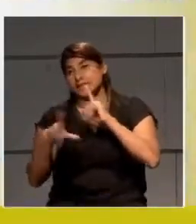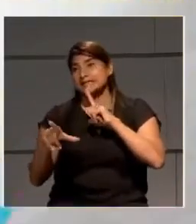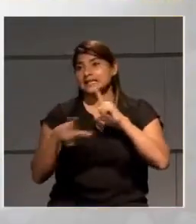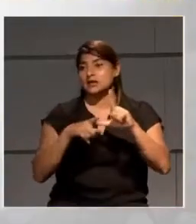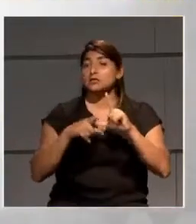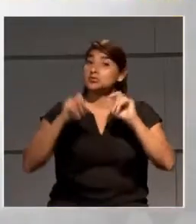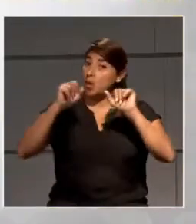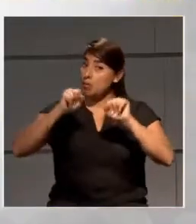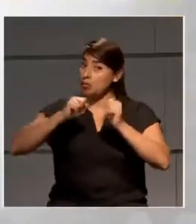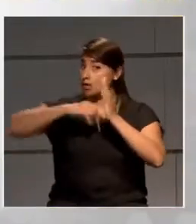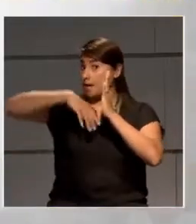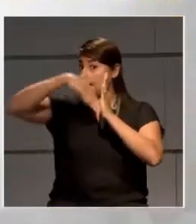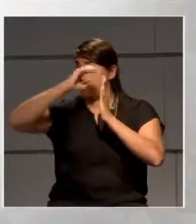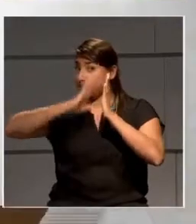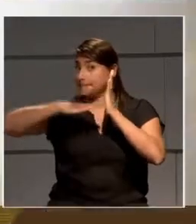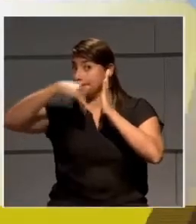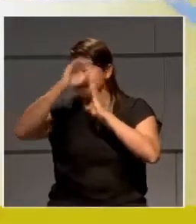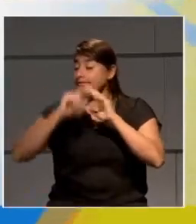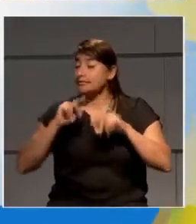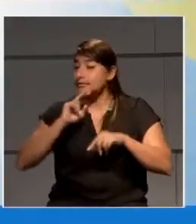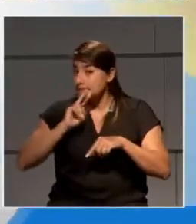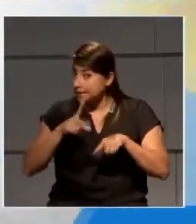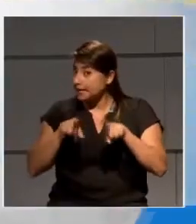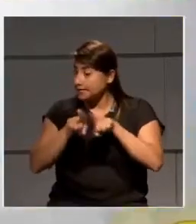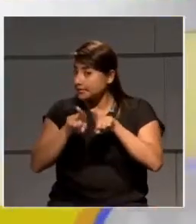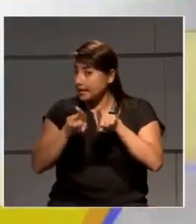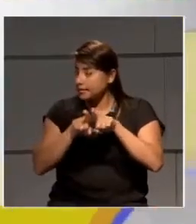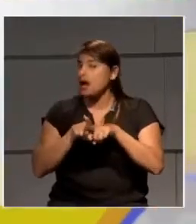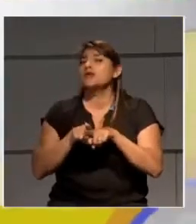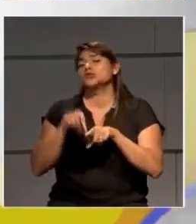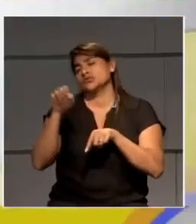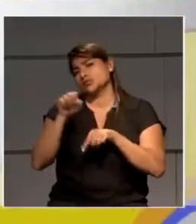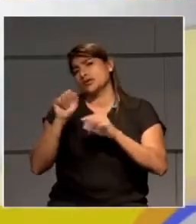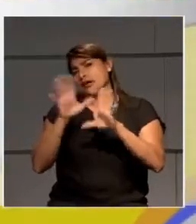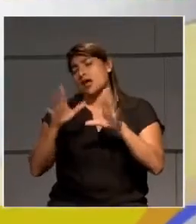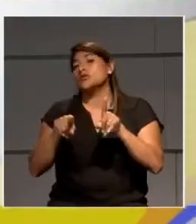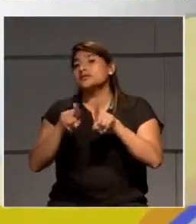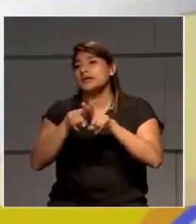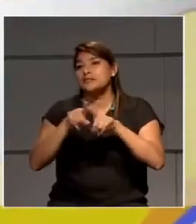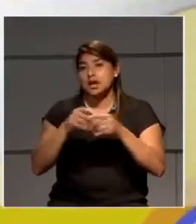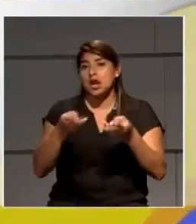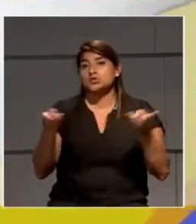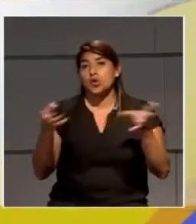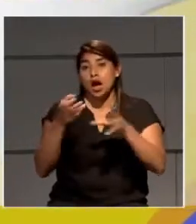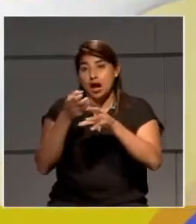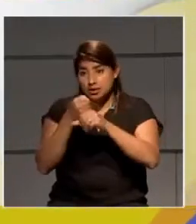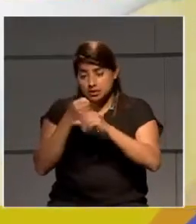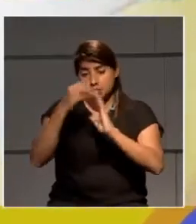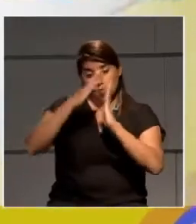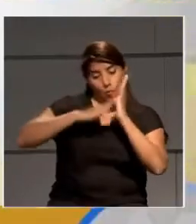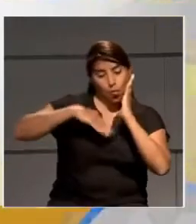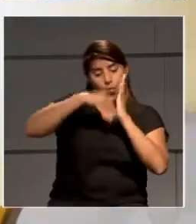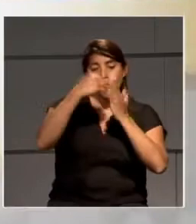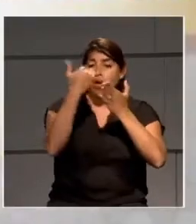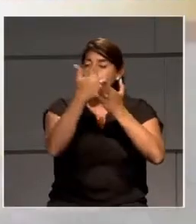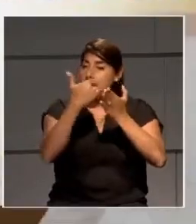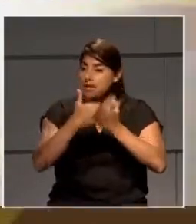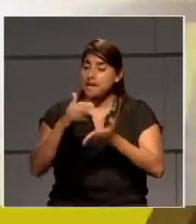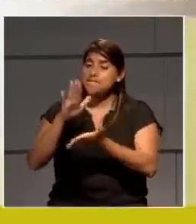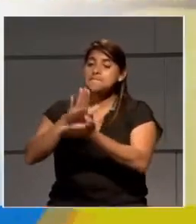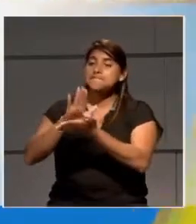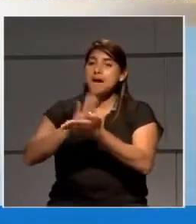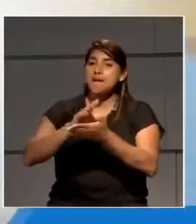Podría pintarlo, ¿verdad? Sí, mira. Todas las cosas que pusimos en la lista, de pintura,